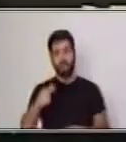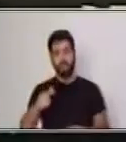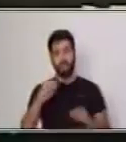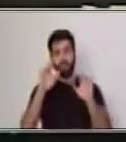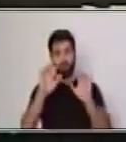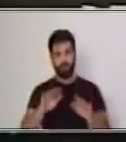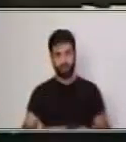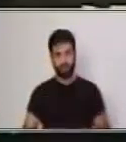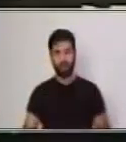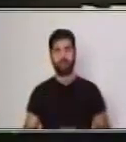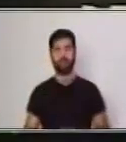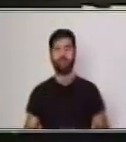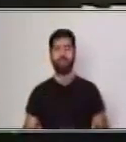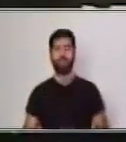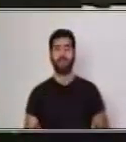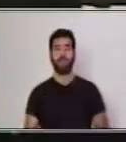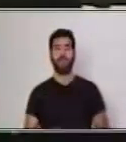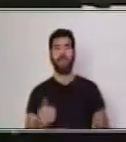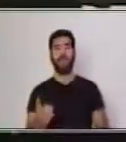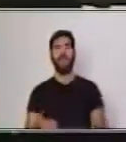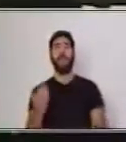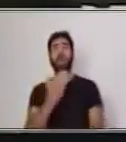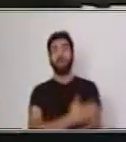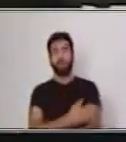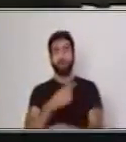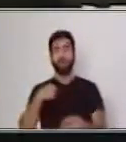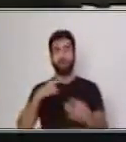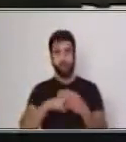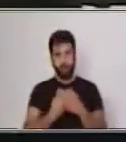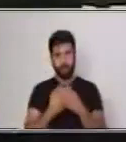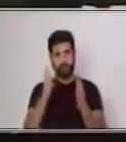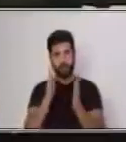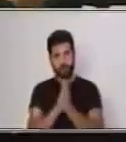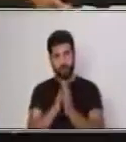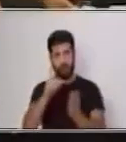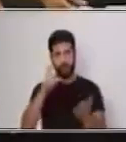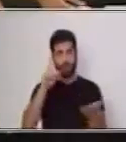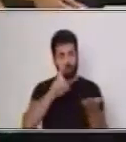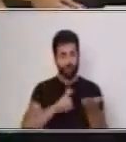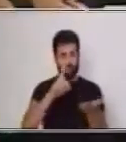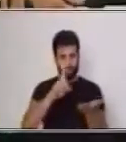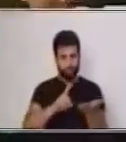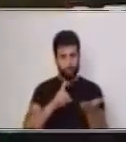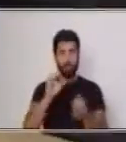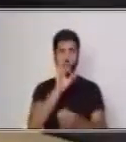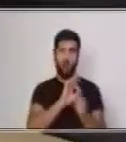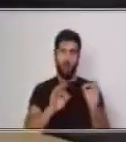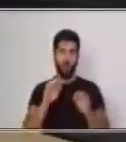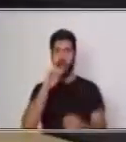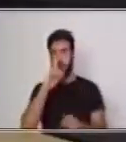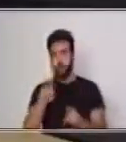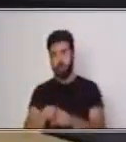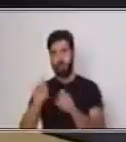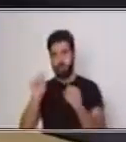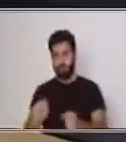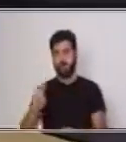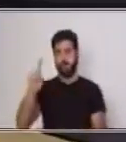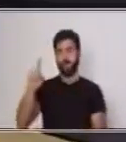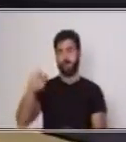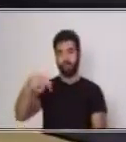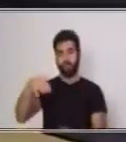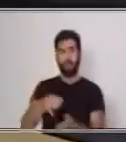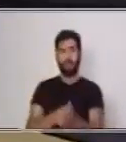habilidad lingüística. Antes de empezar, te recomiendo que laves tus manos constantemente con agua y jabón y si no